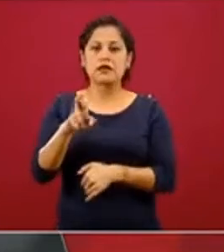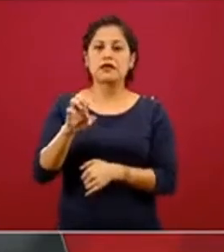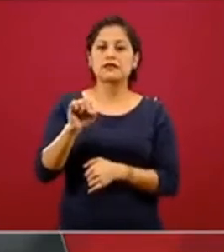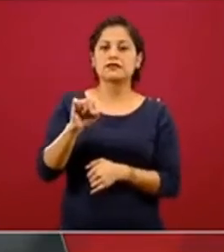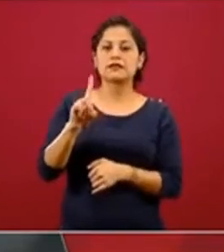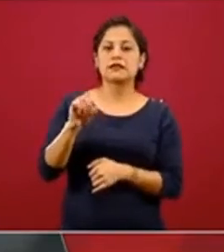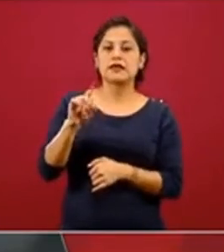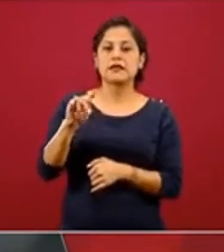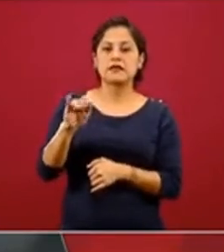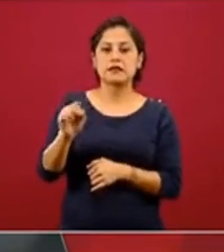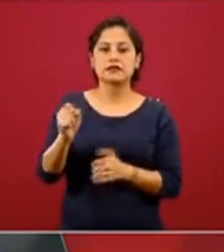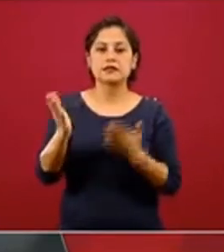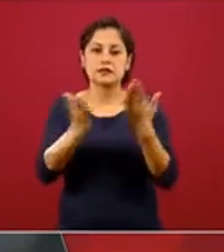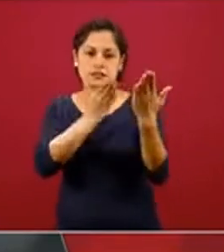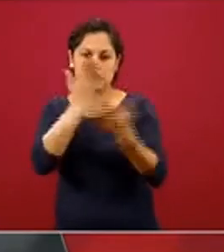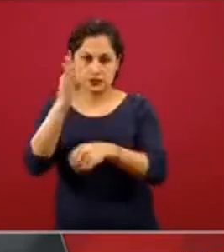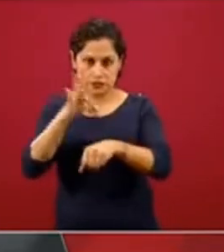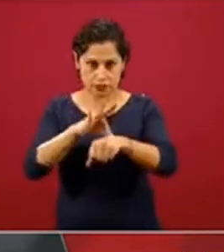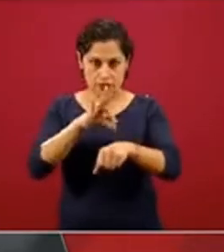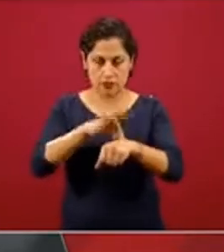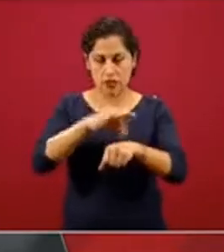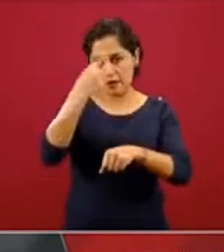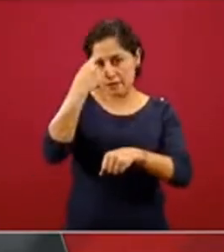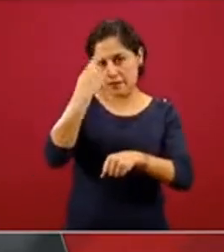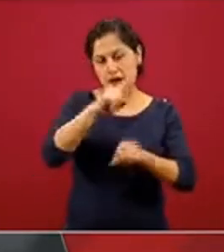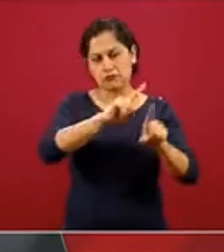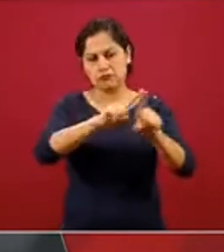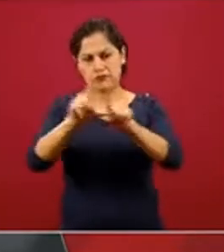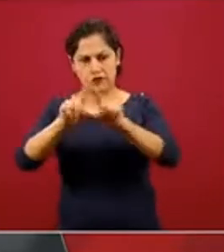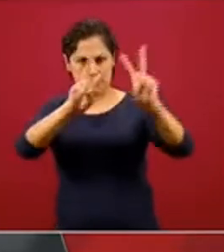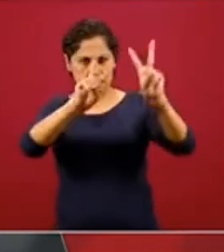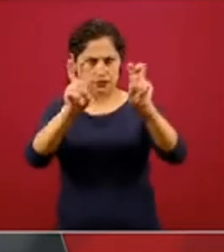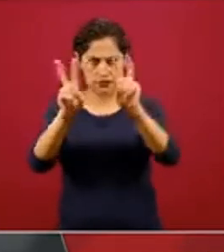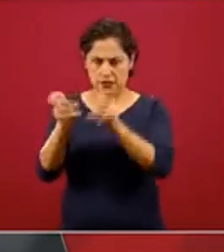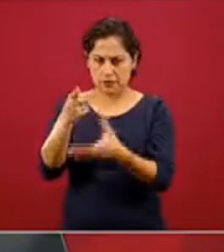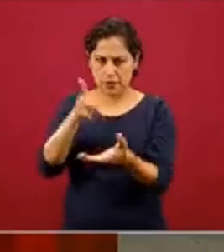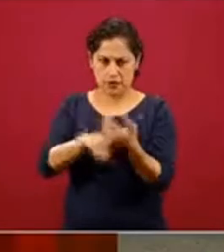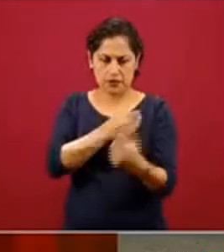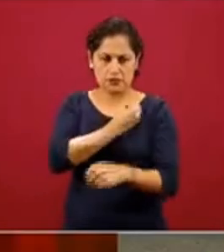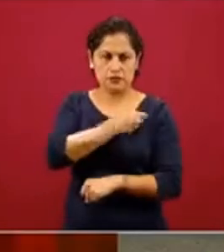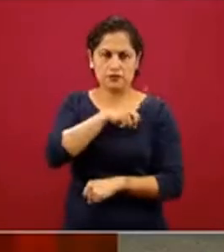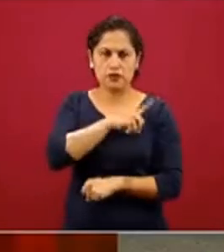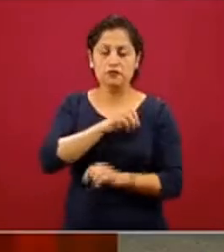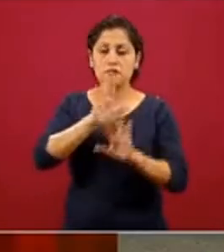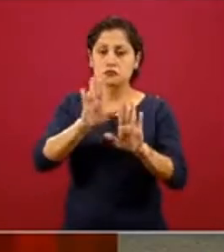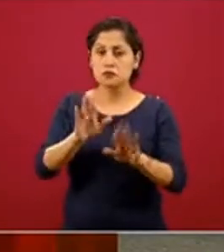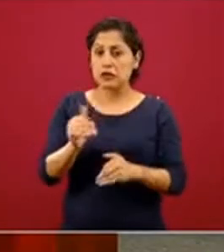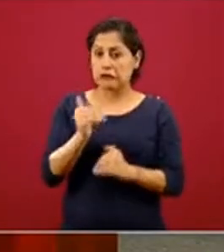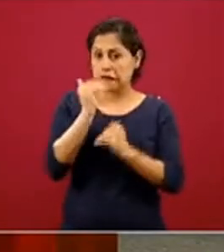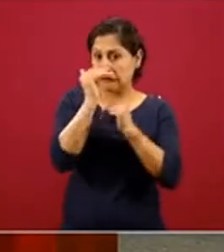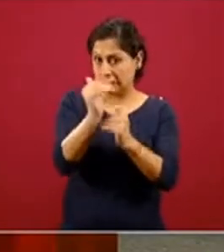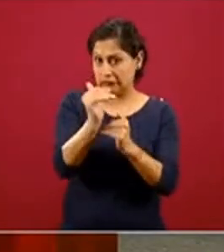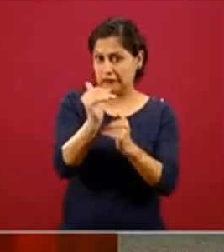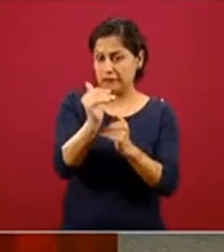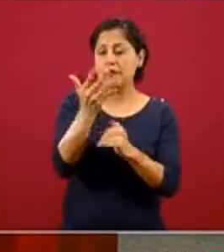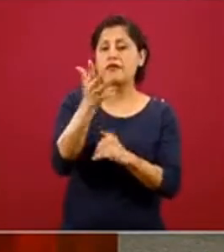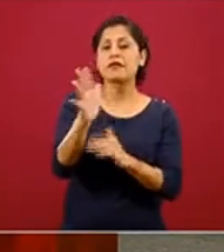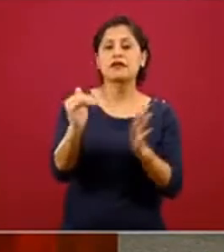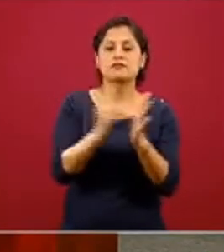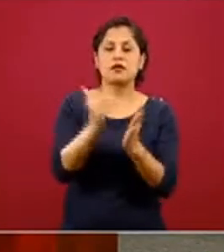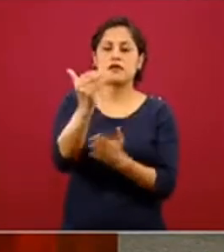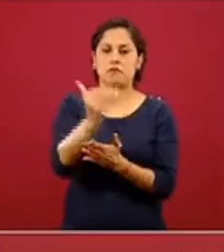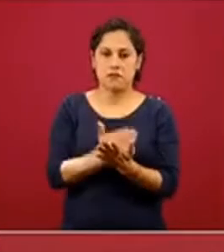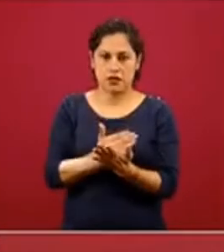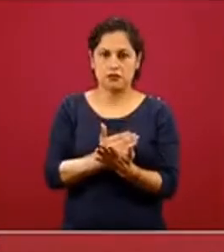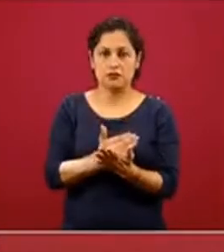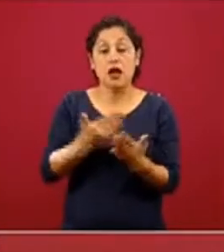para formar sus especialidades, y esto tenía un límite, una cuota que era, insisto, en menos de 10,000. Hoy se